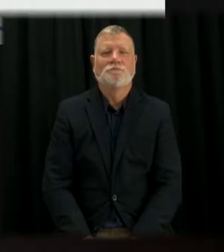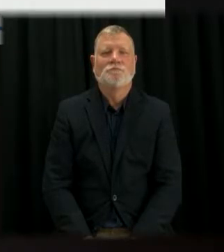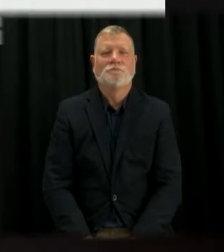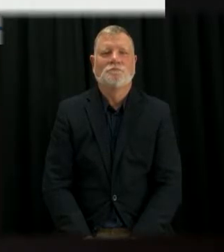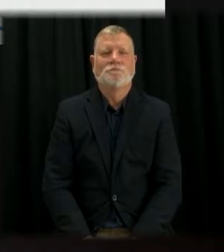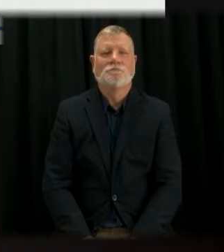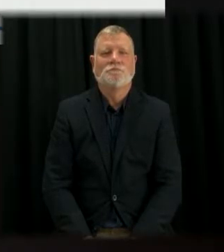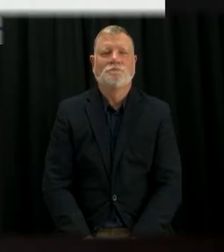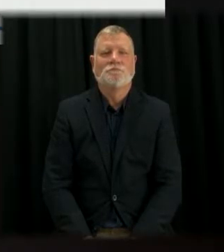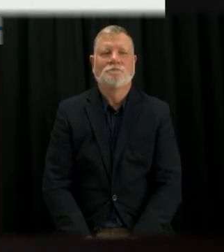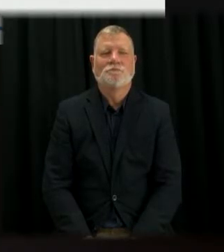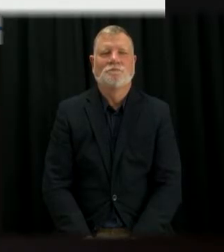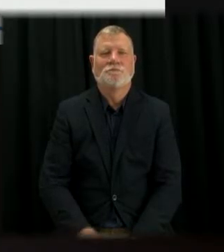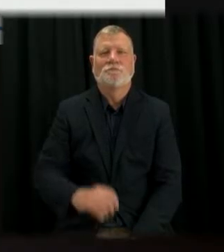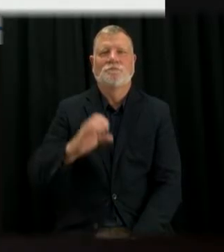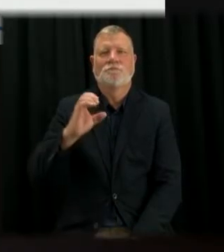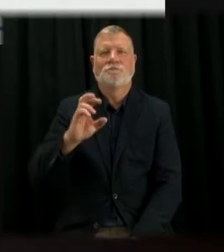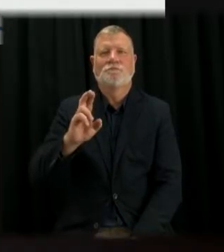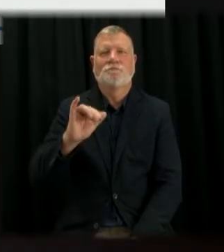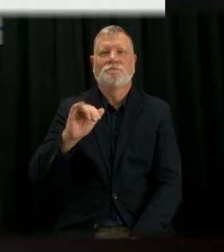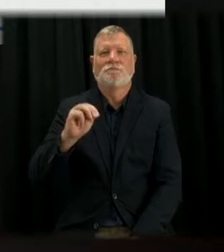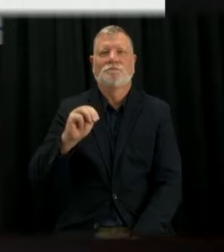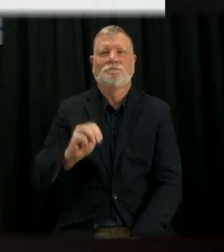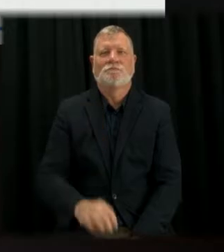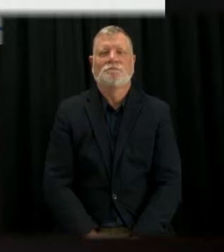El CRIM.